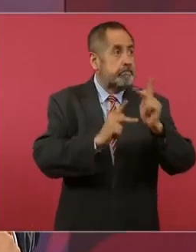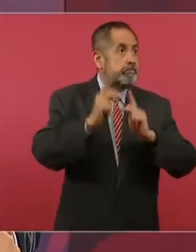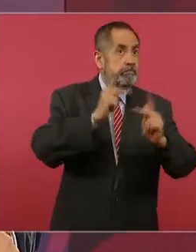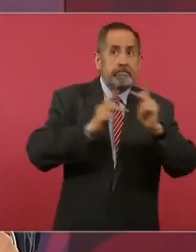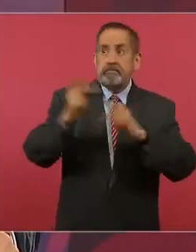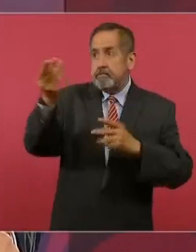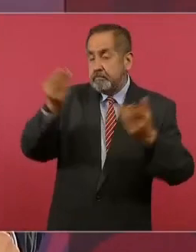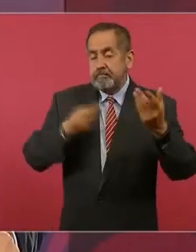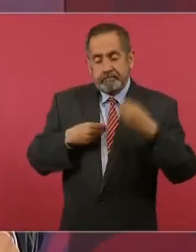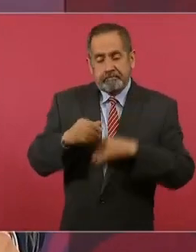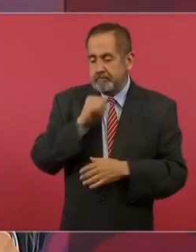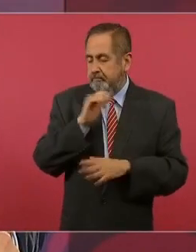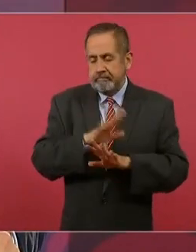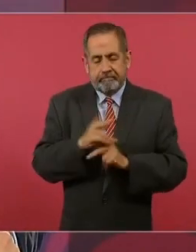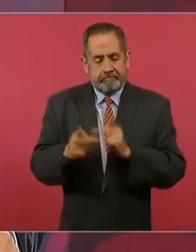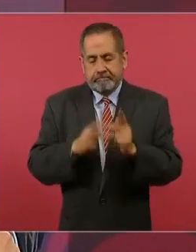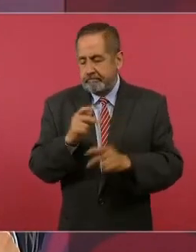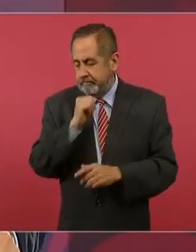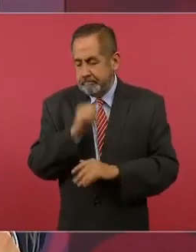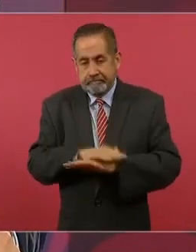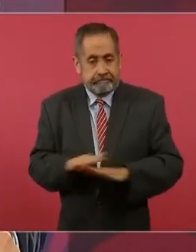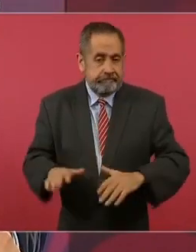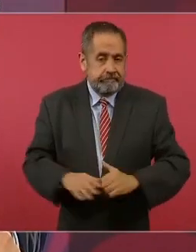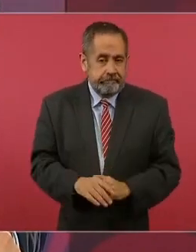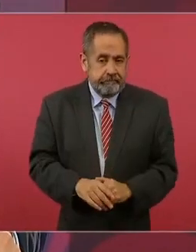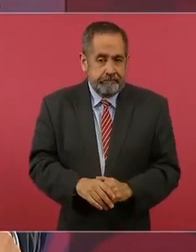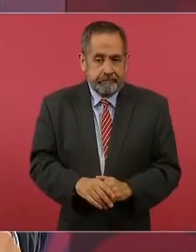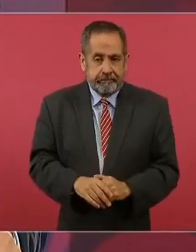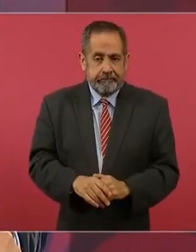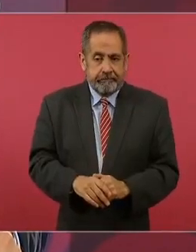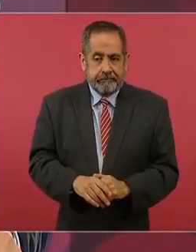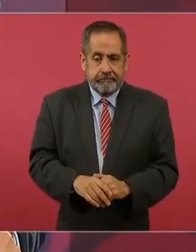Eso ya no se permite.